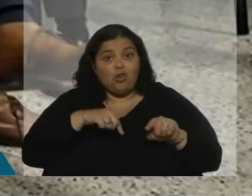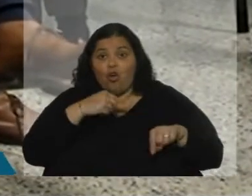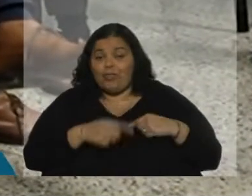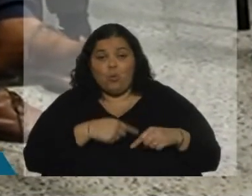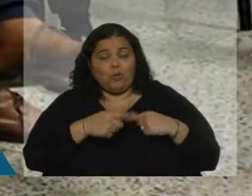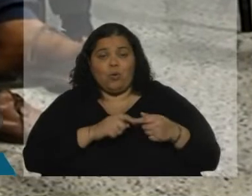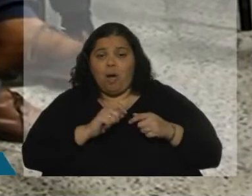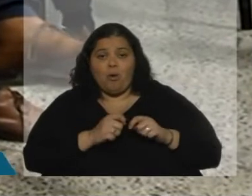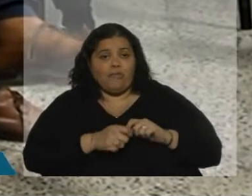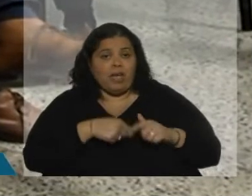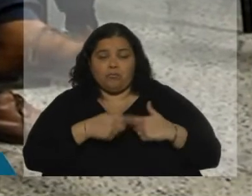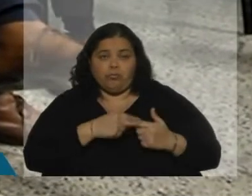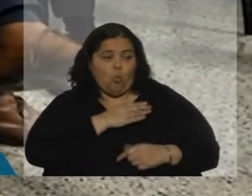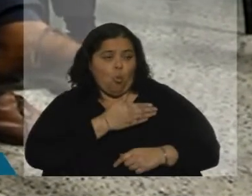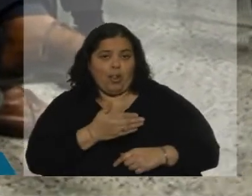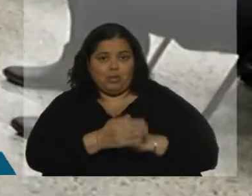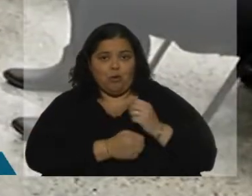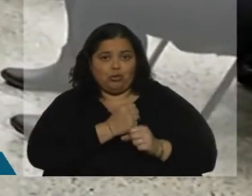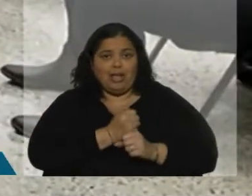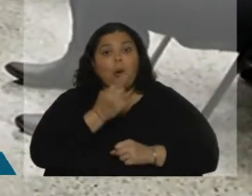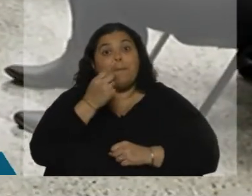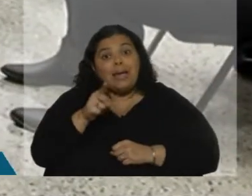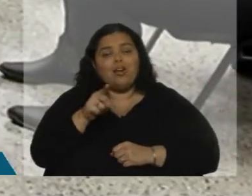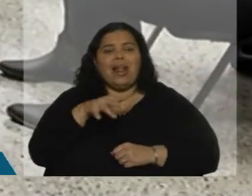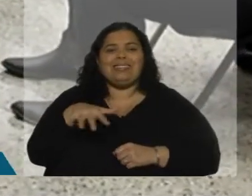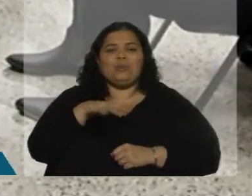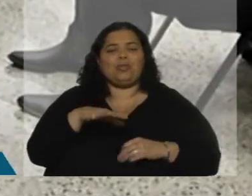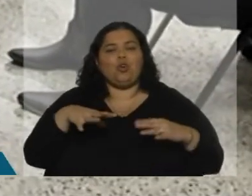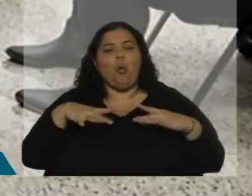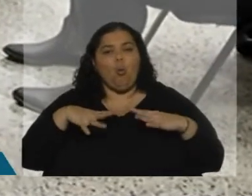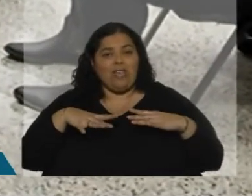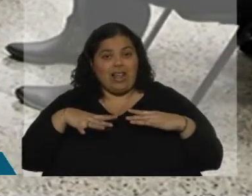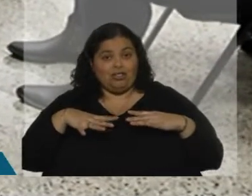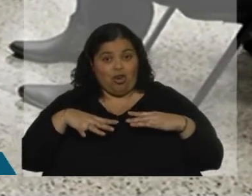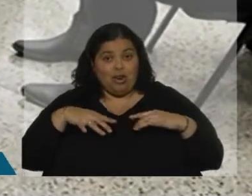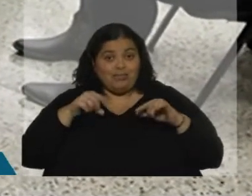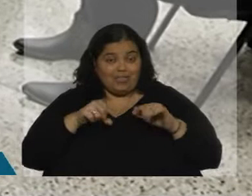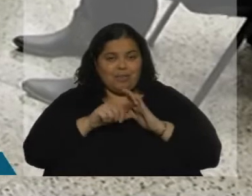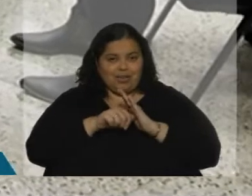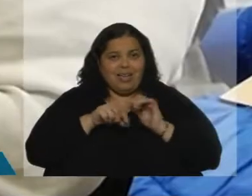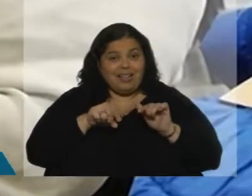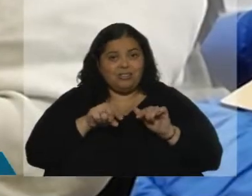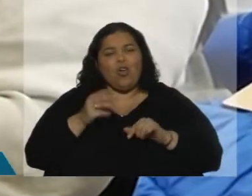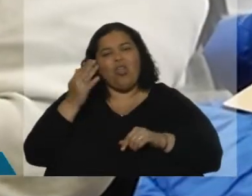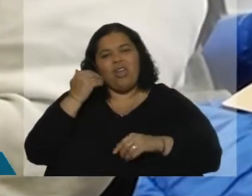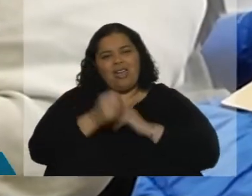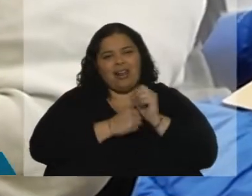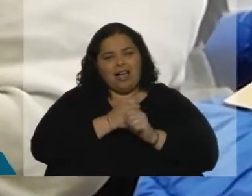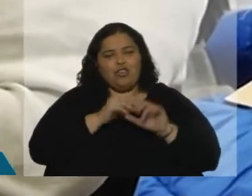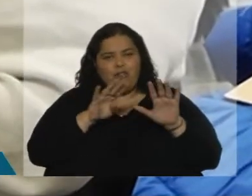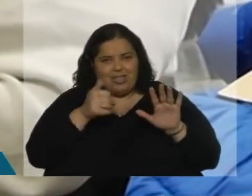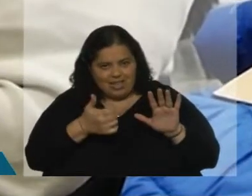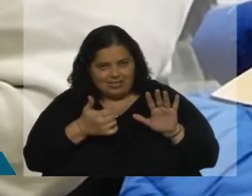los últimos años en cambio la situación de la jubila era la que desde el 96 con algunas modificaciones